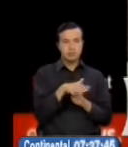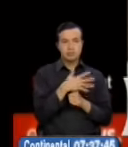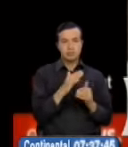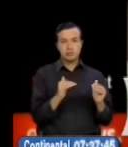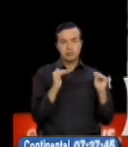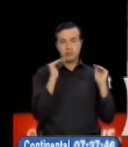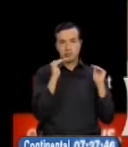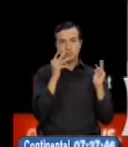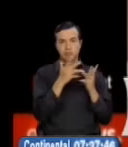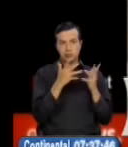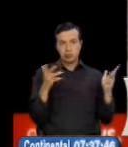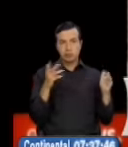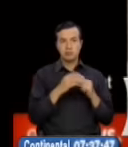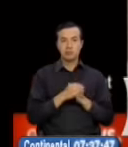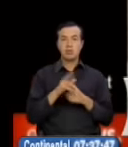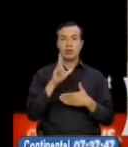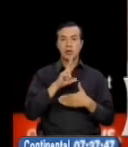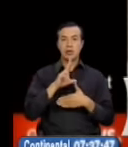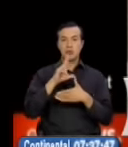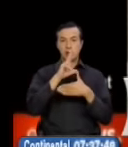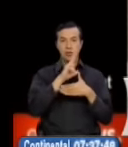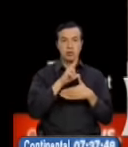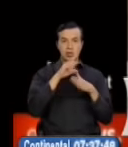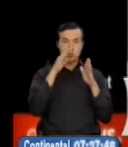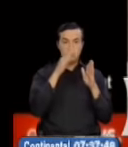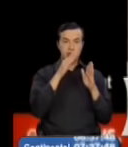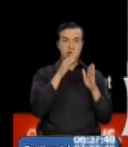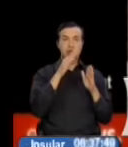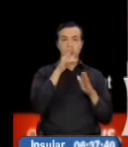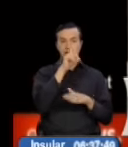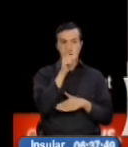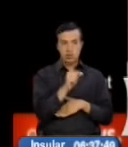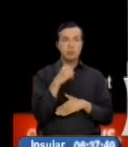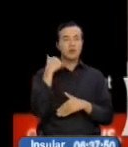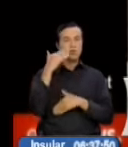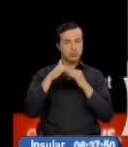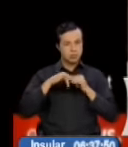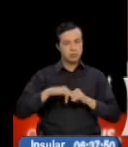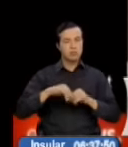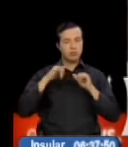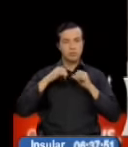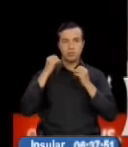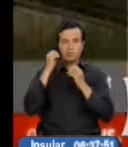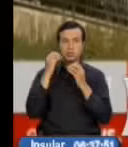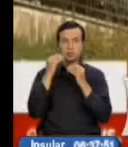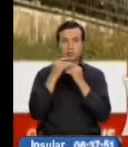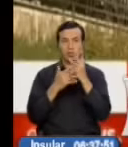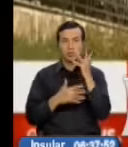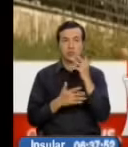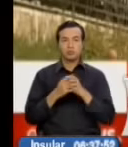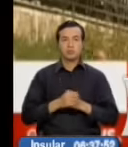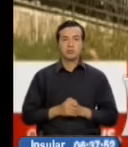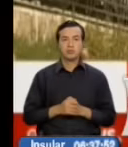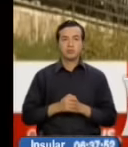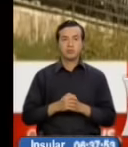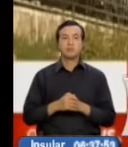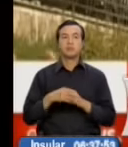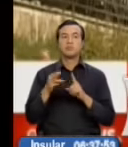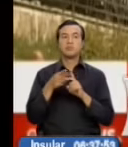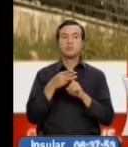presencia, por la importante presencia de latinoamericanos en ese país. En fin, vamos a seguir actualizando esta información, hay mucho que contar. Las redes